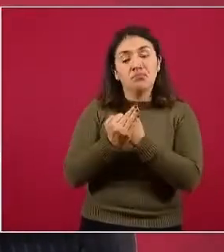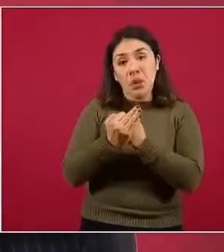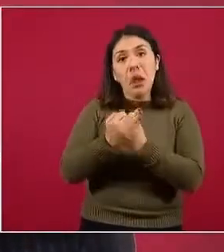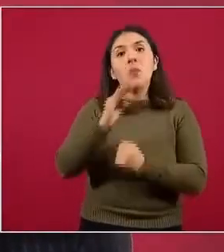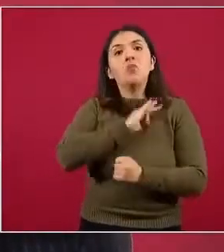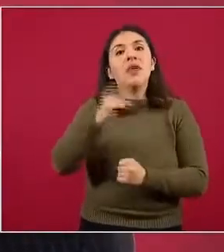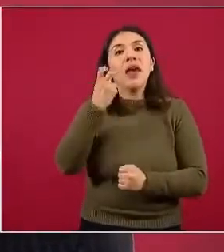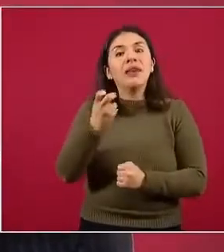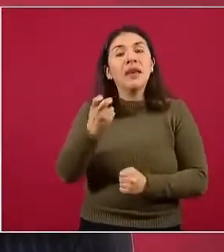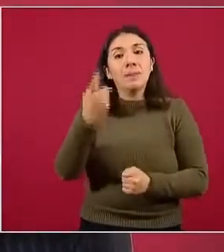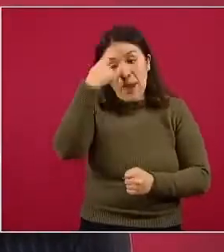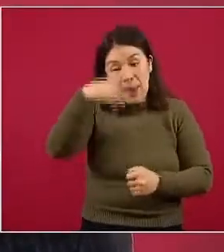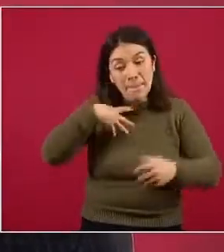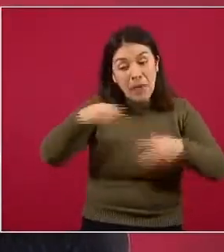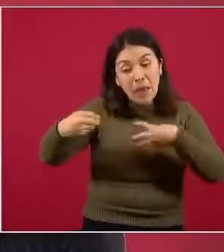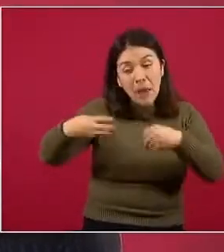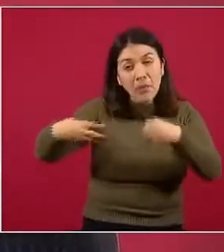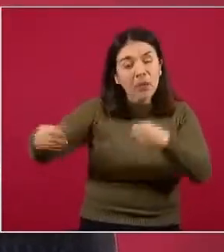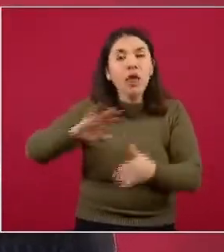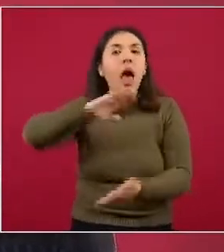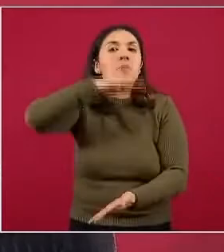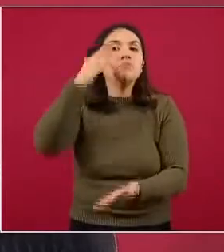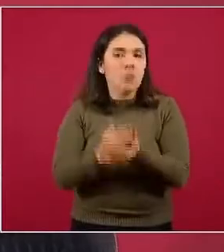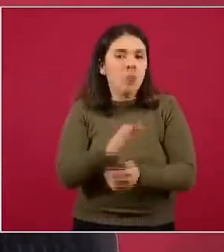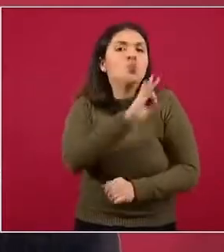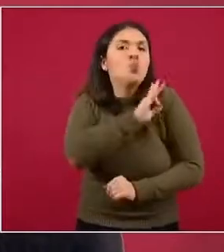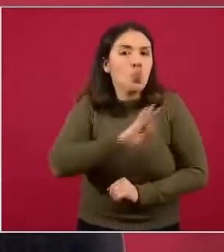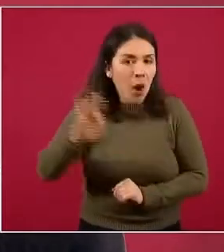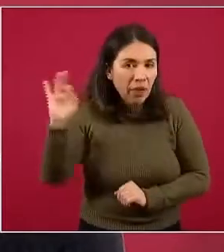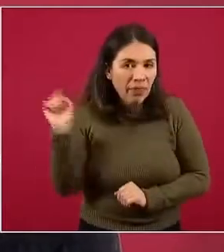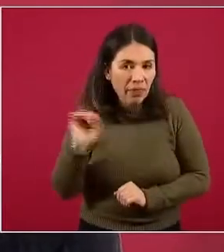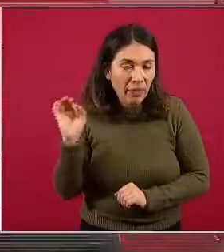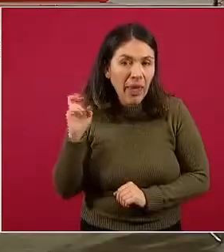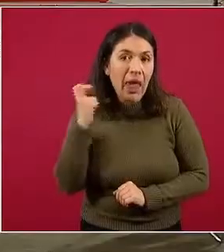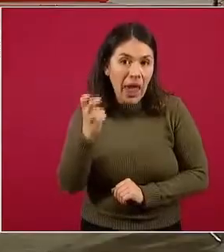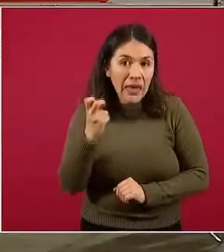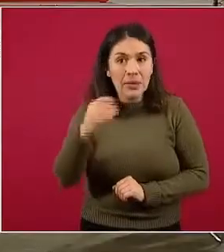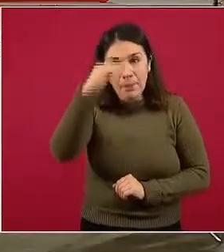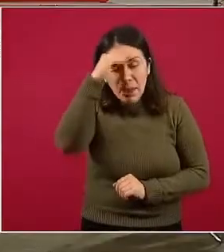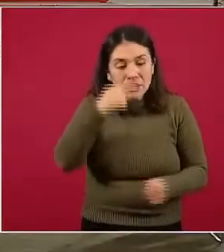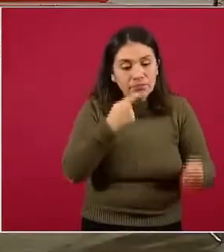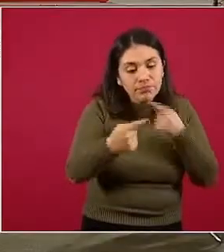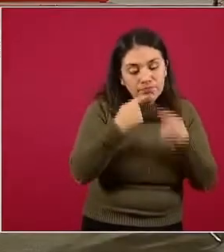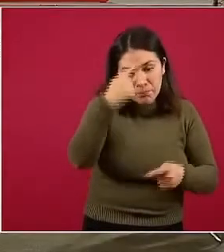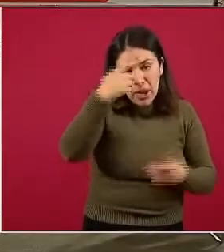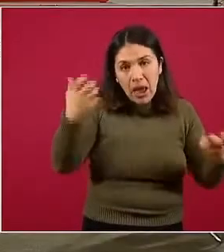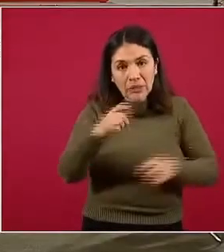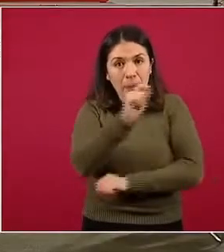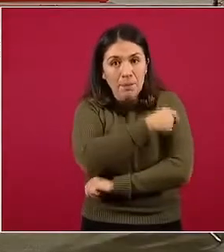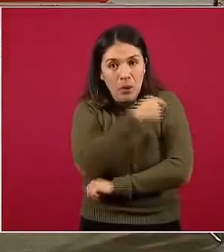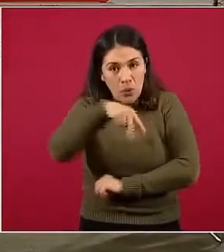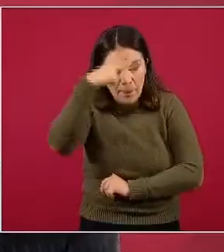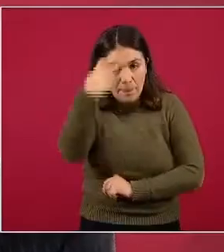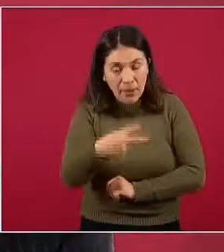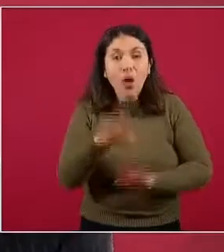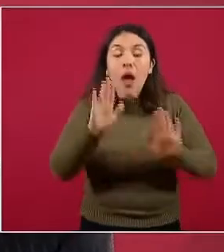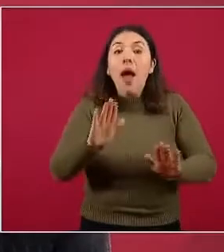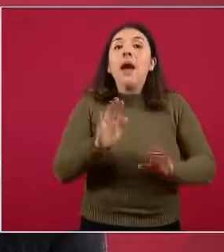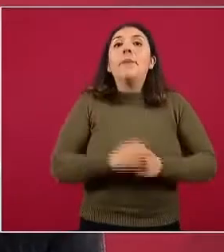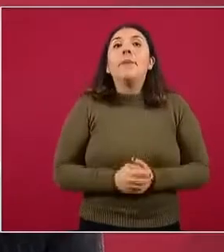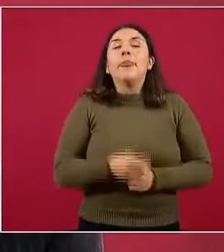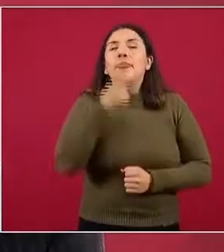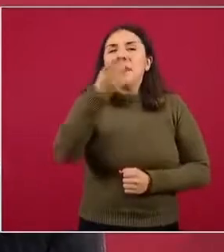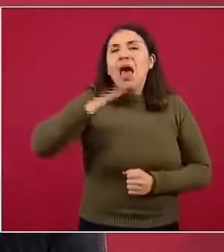transmisión sea mínima o nula. Y ese es el diseño del operativo de vacunación en México. Ahora bien, sobre